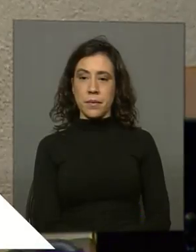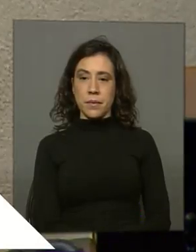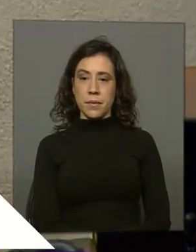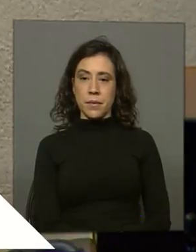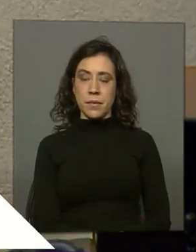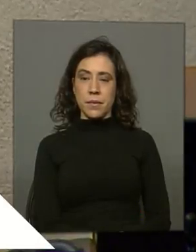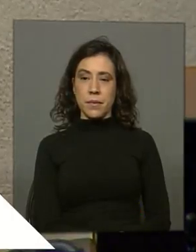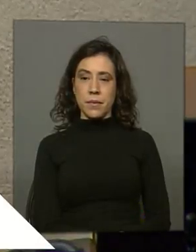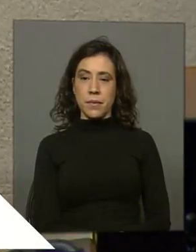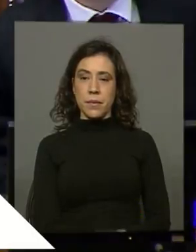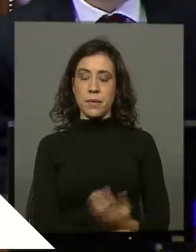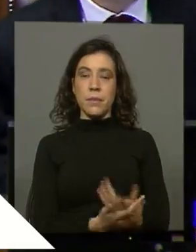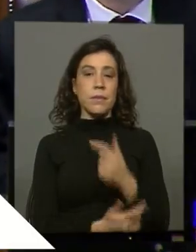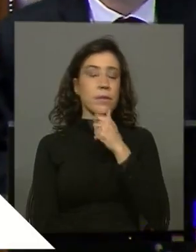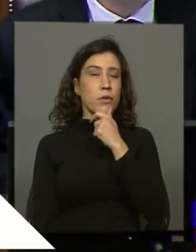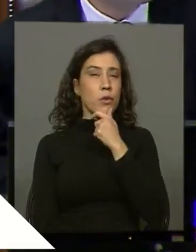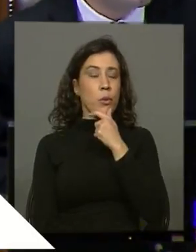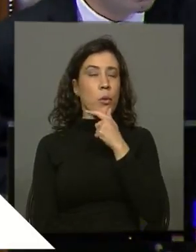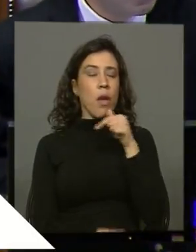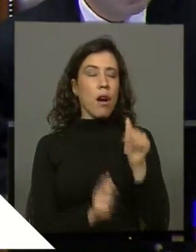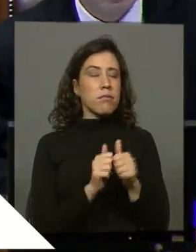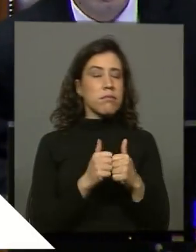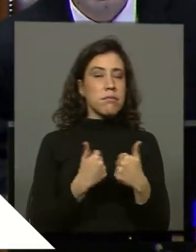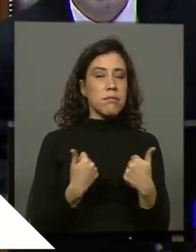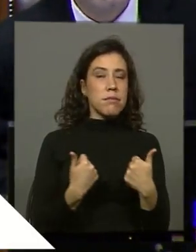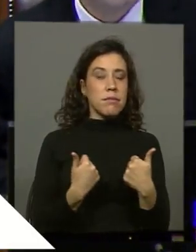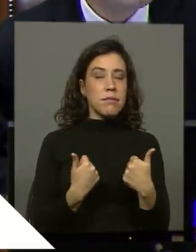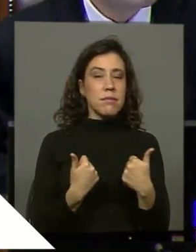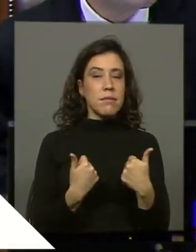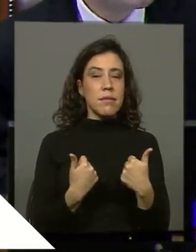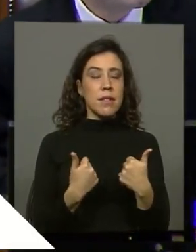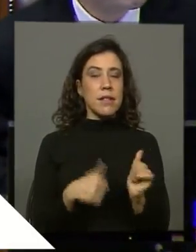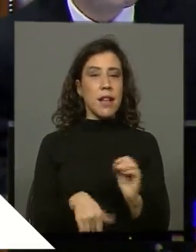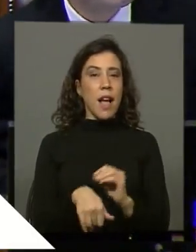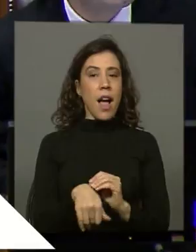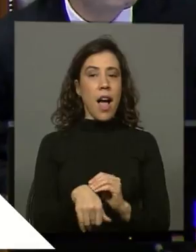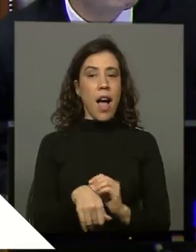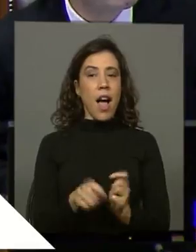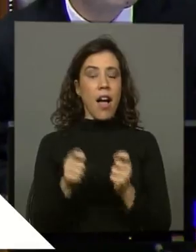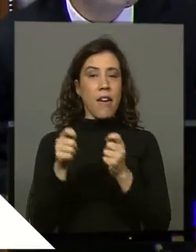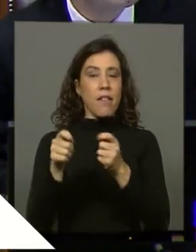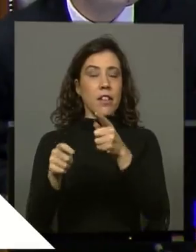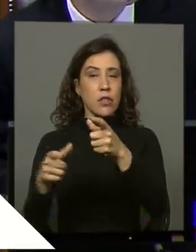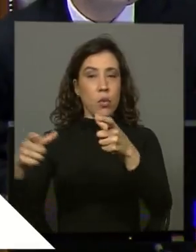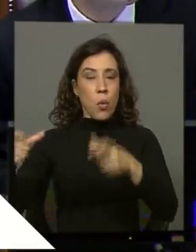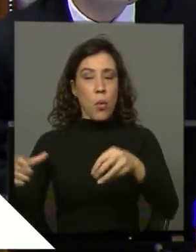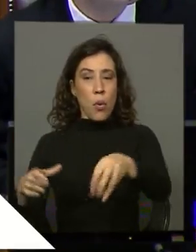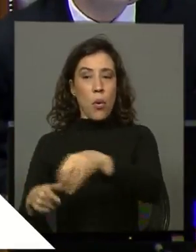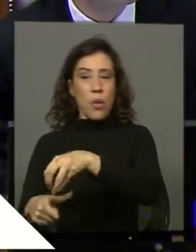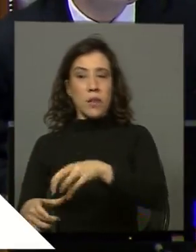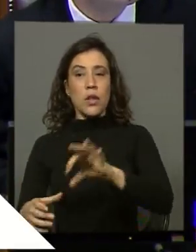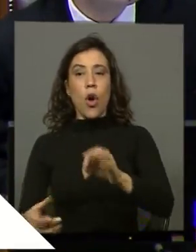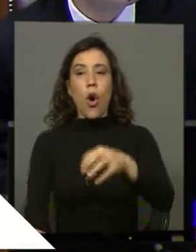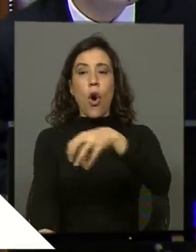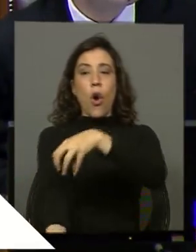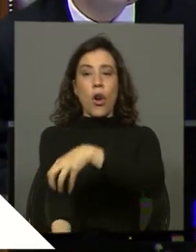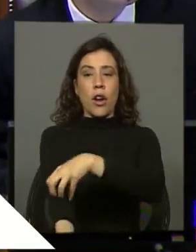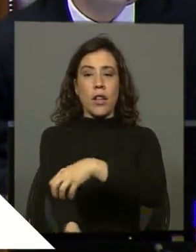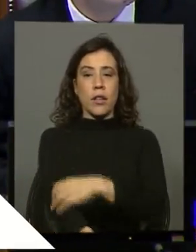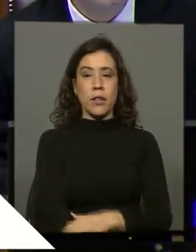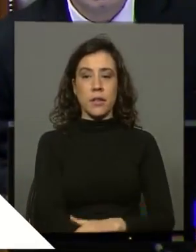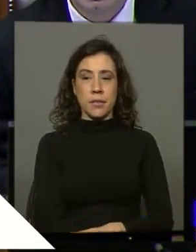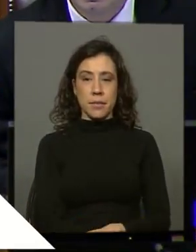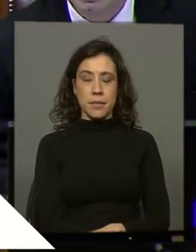tenemos una duda en la mesa si mandar la notificación de esto a su distrito o a la región ya